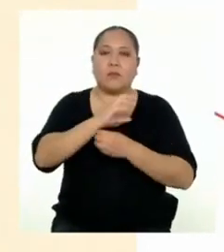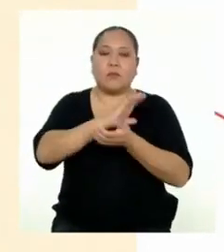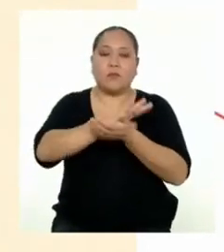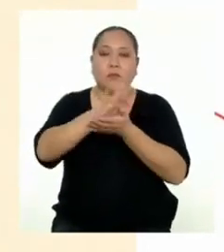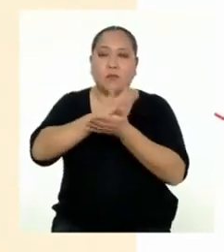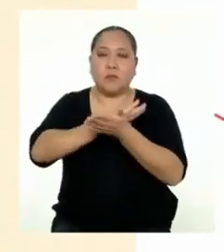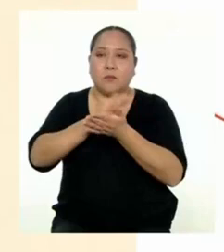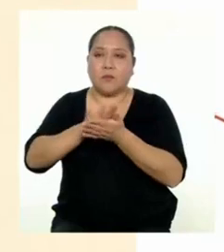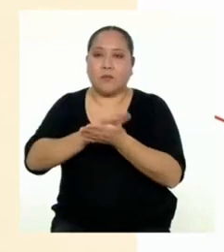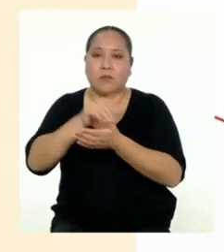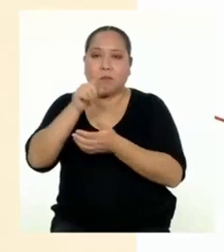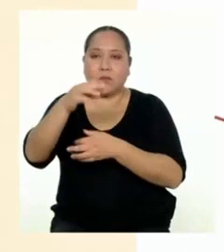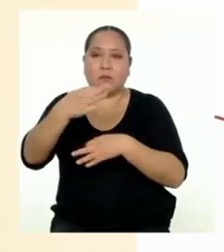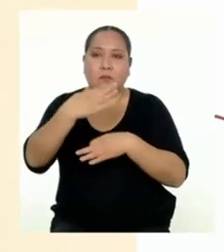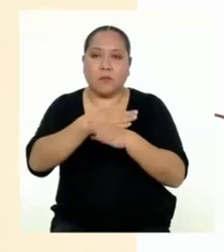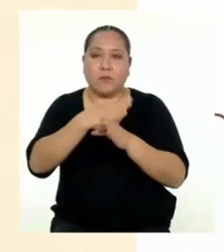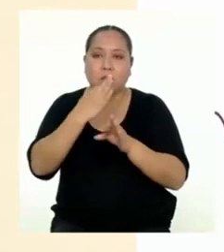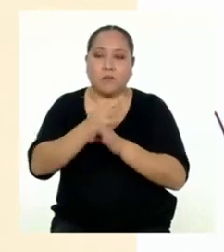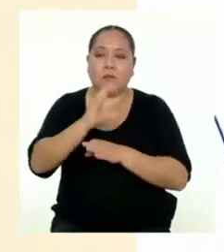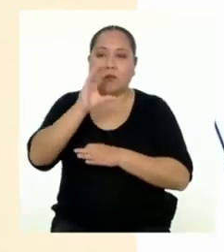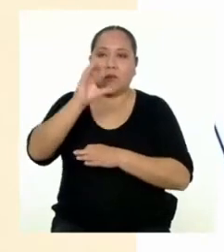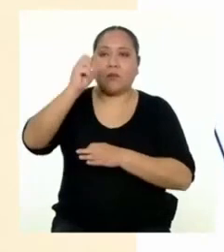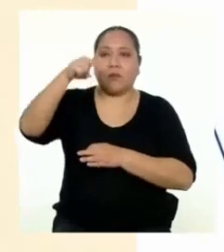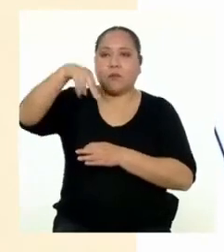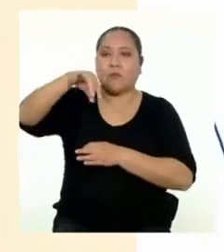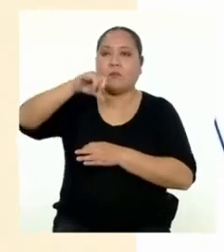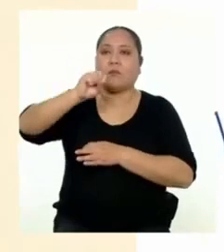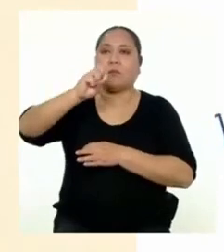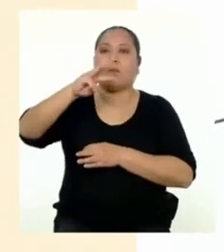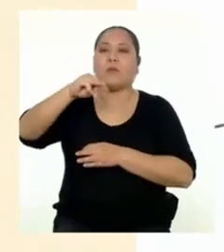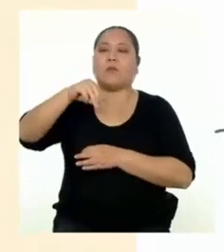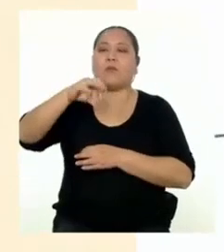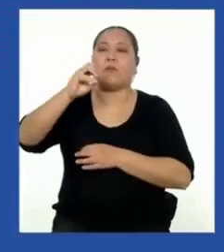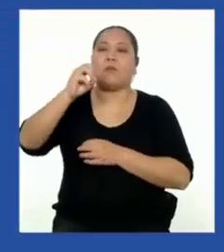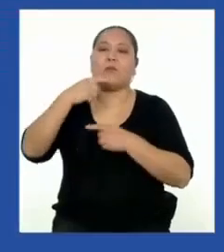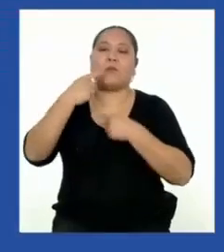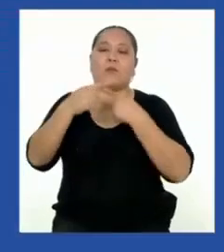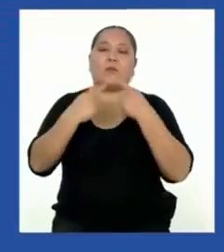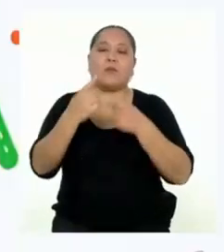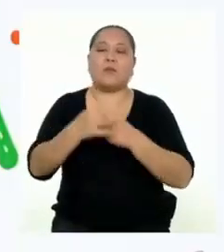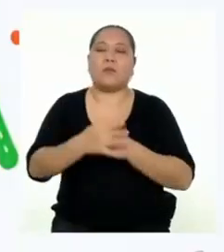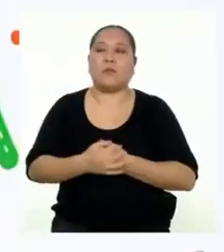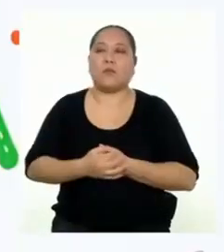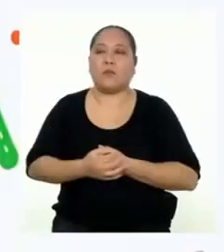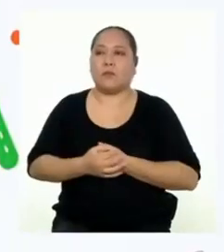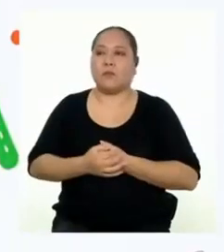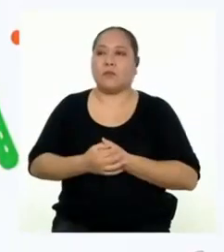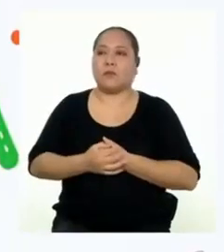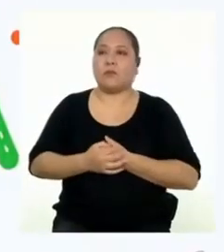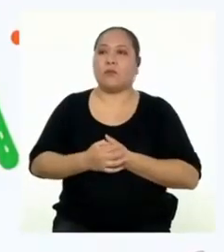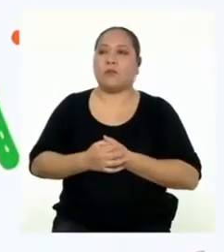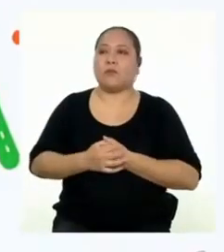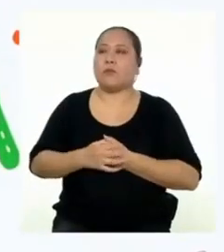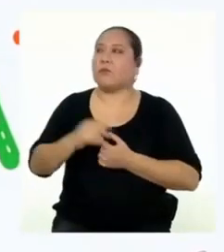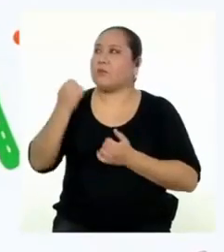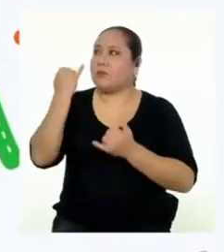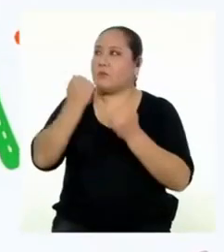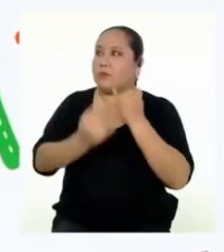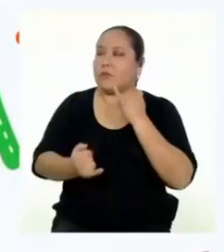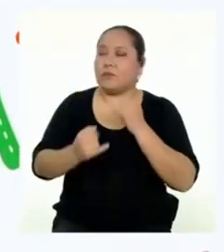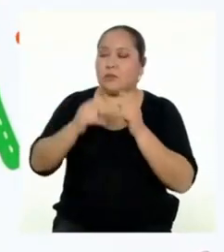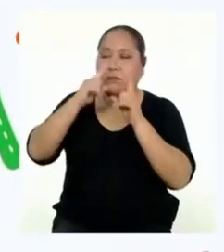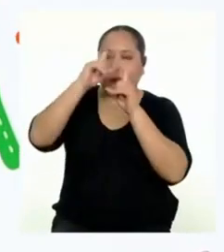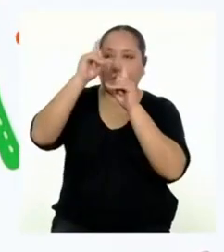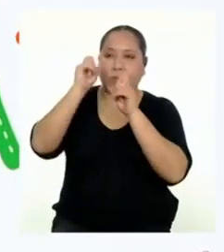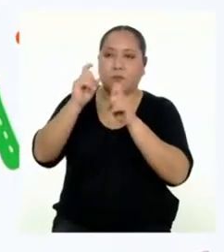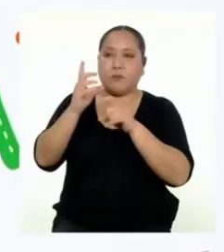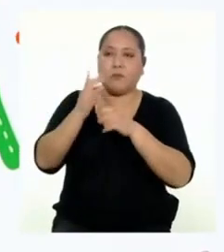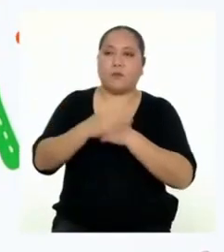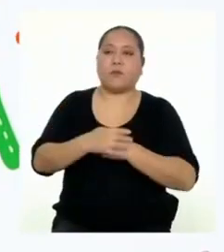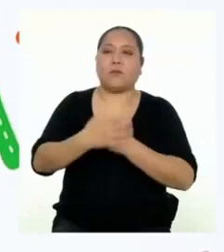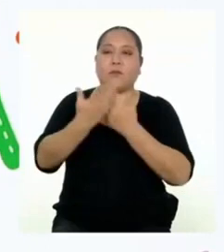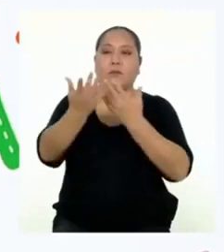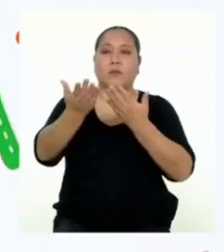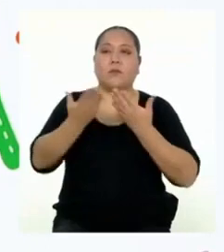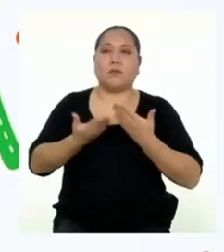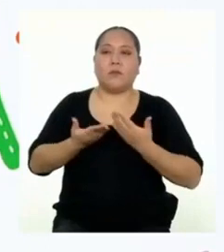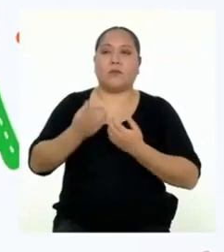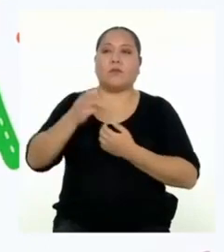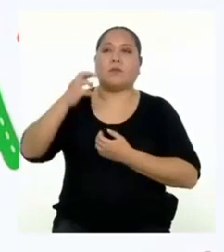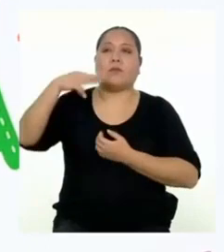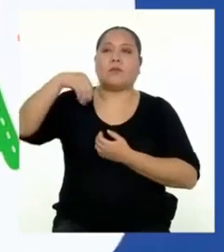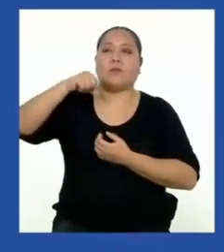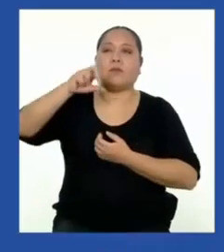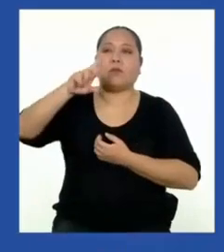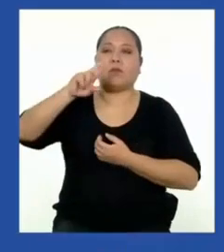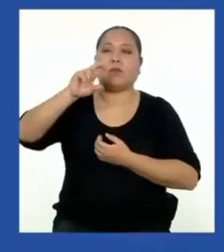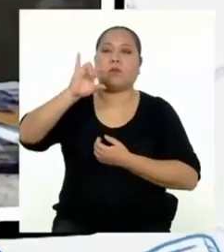de limpieza es una forma en la cual consumimos en la cotidianidad. Tenemos nuestra última pregunta.